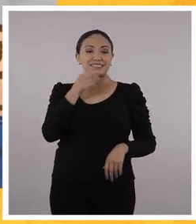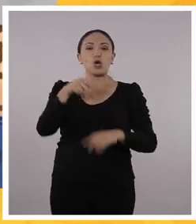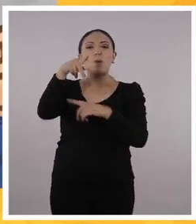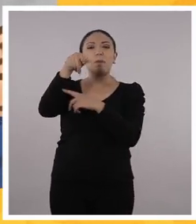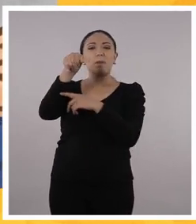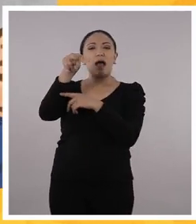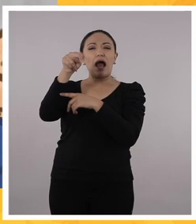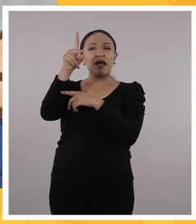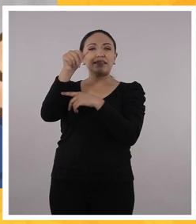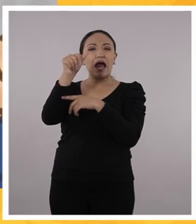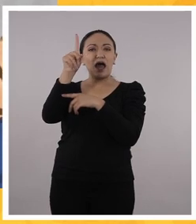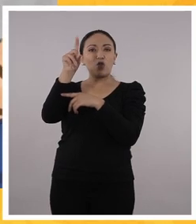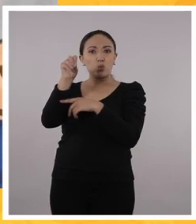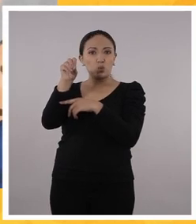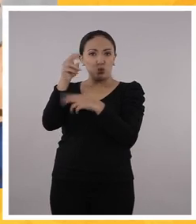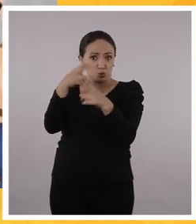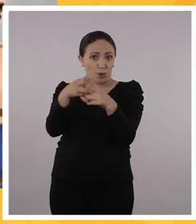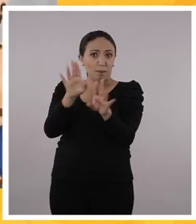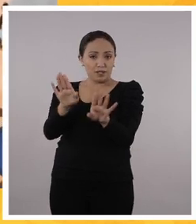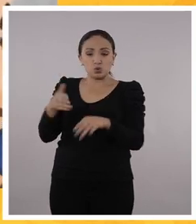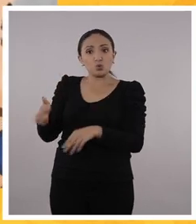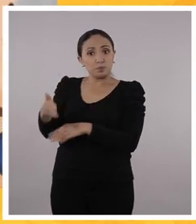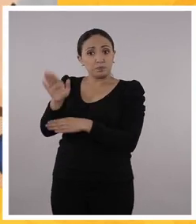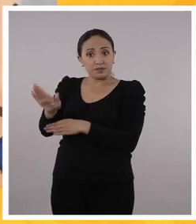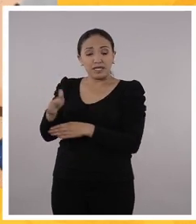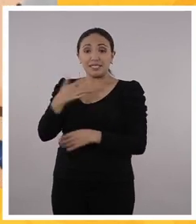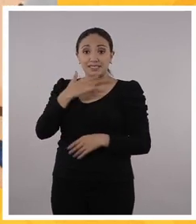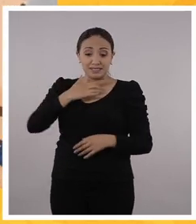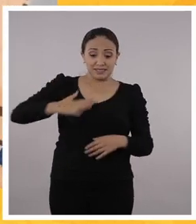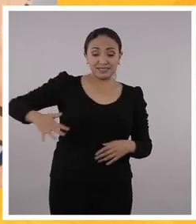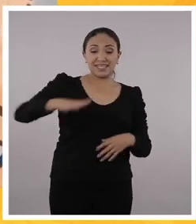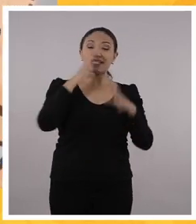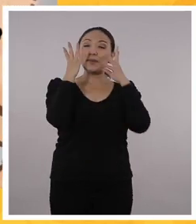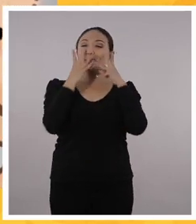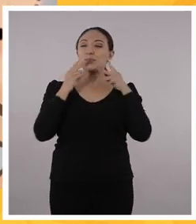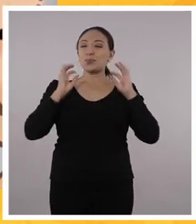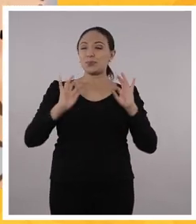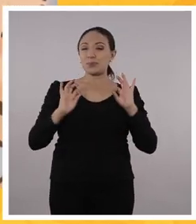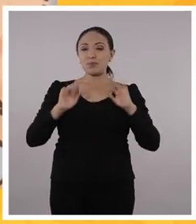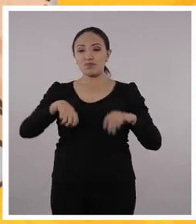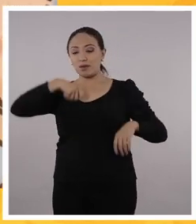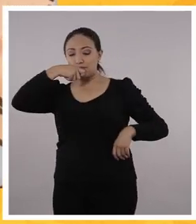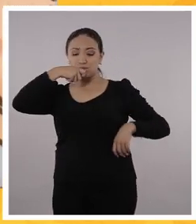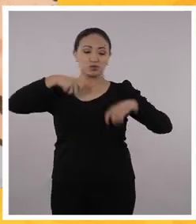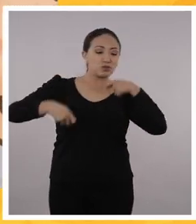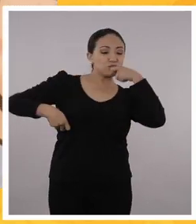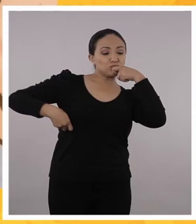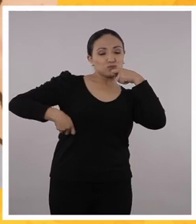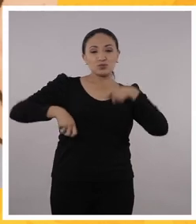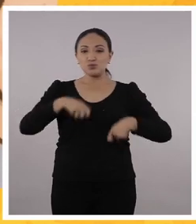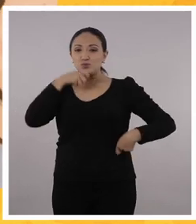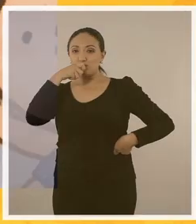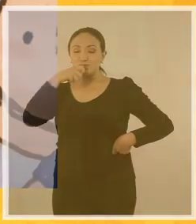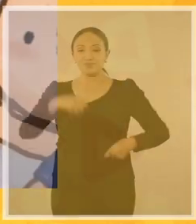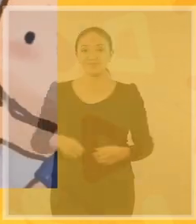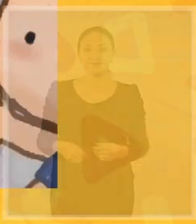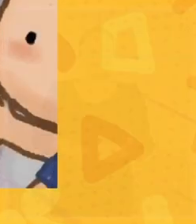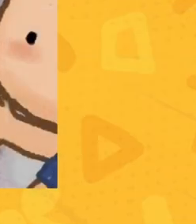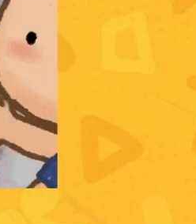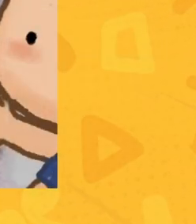pandado que preparaba su hermano. Además, se sentía la niña más linda del mundo. Y lo era.